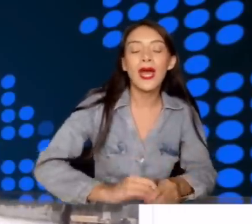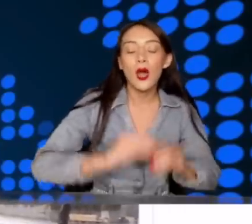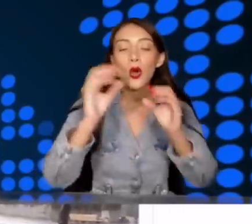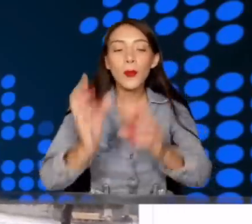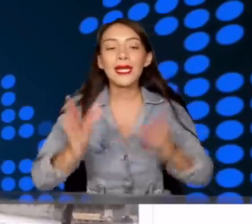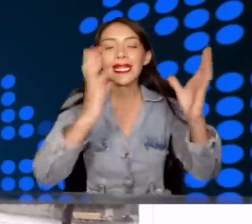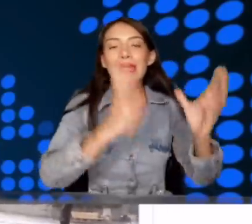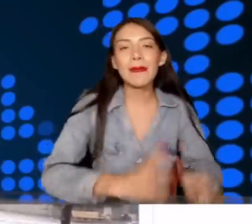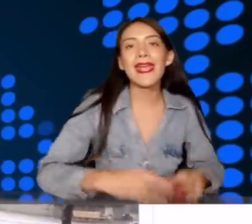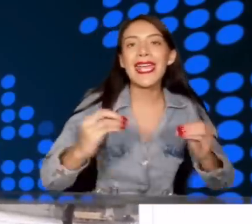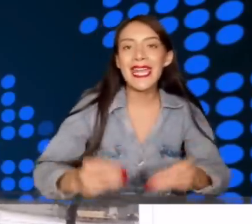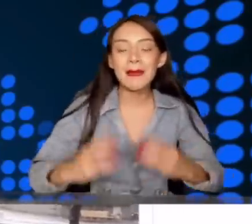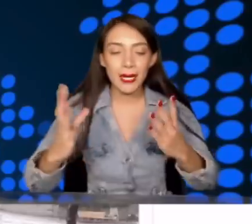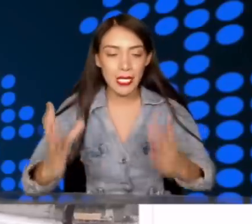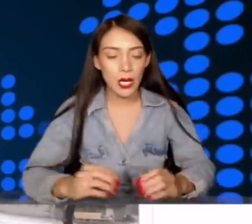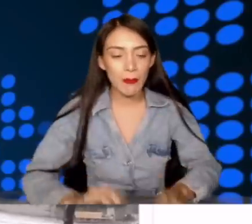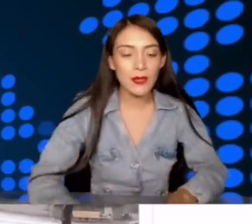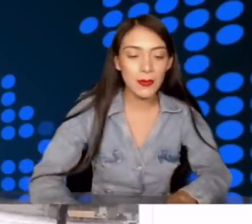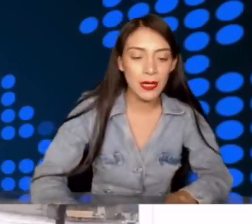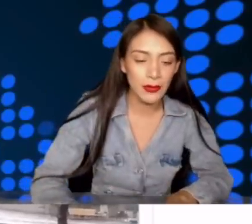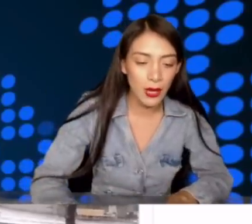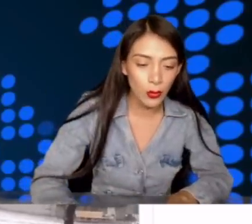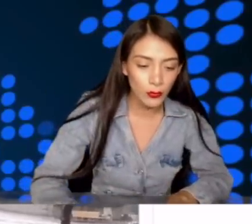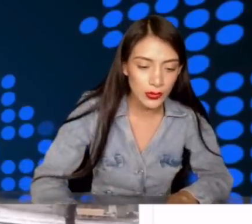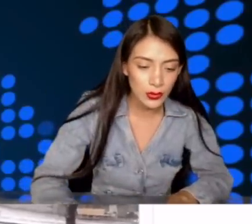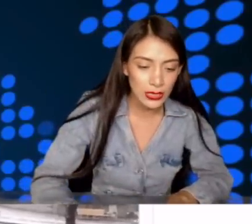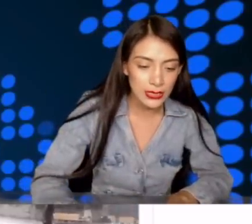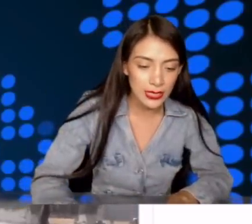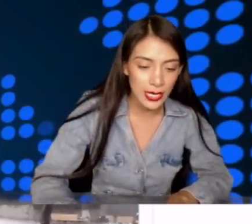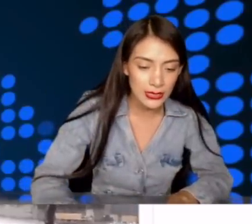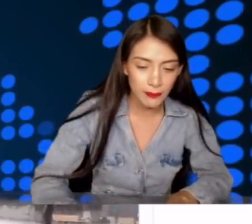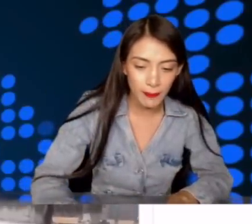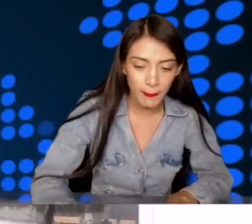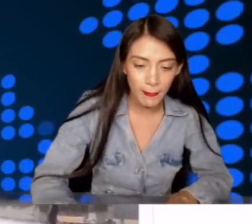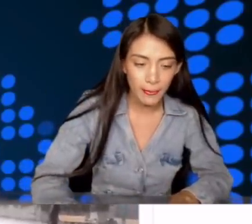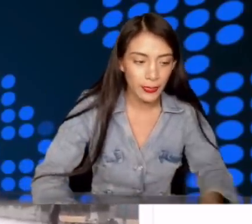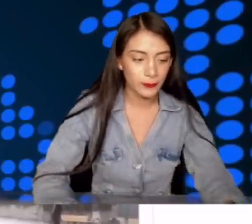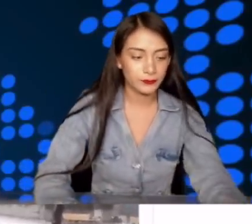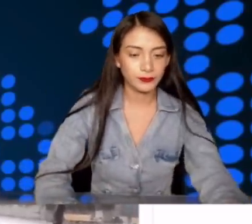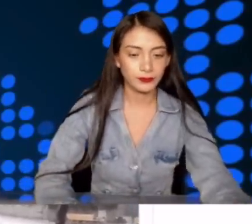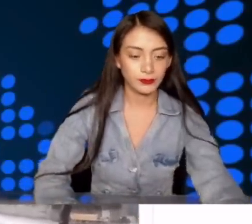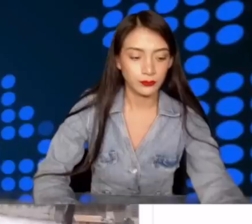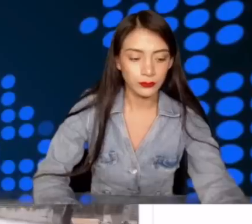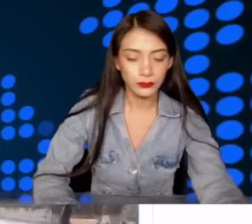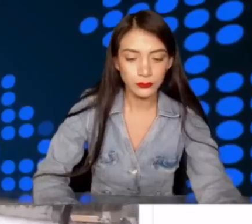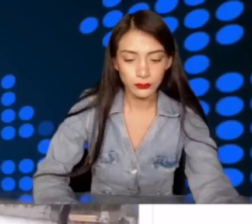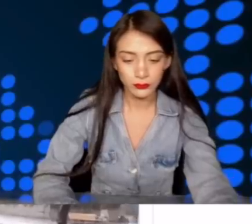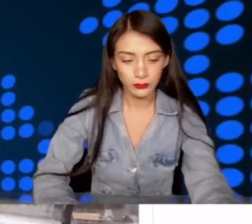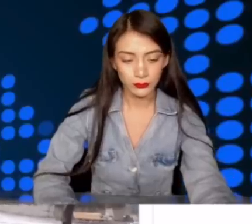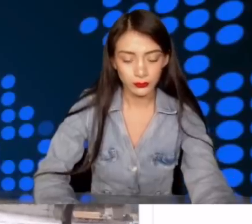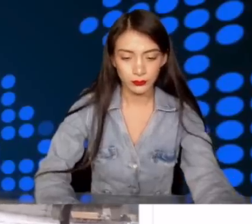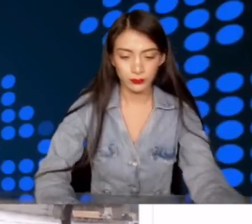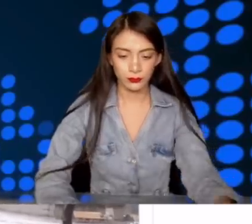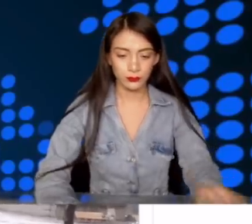una joven que vive en Venezuela. Vamos a ver el video a continuación y dice así: estamos en la Plaza Murillo, en el centro